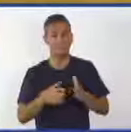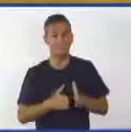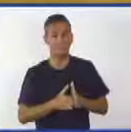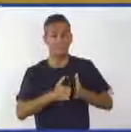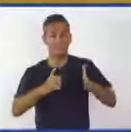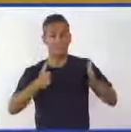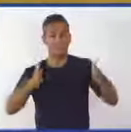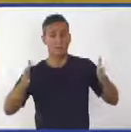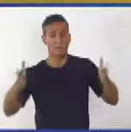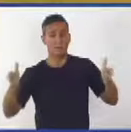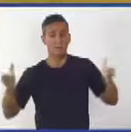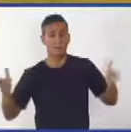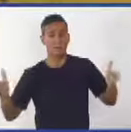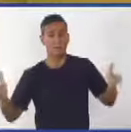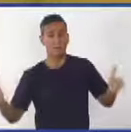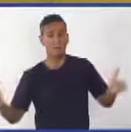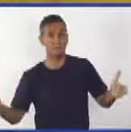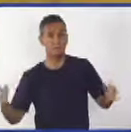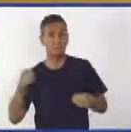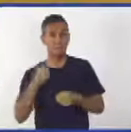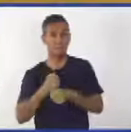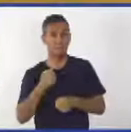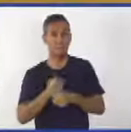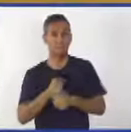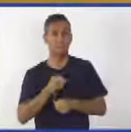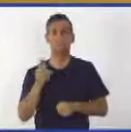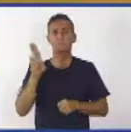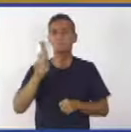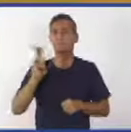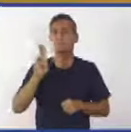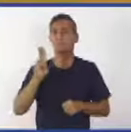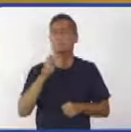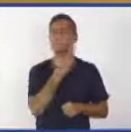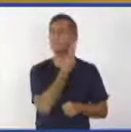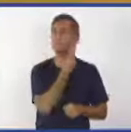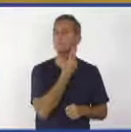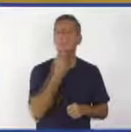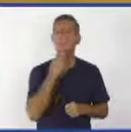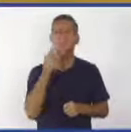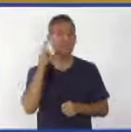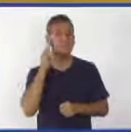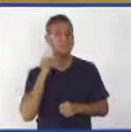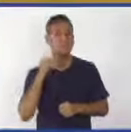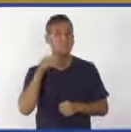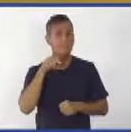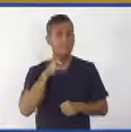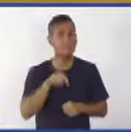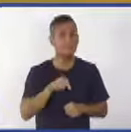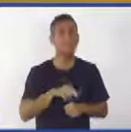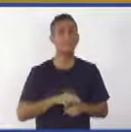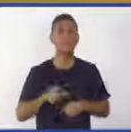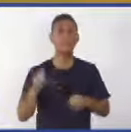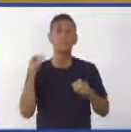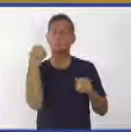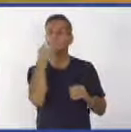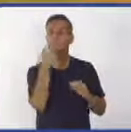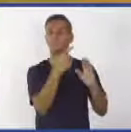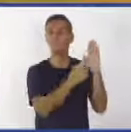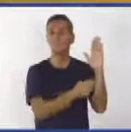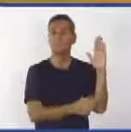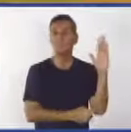amplia faena con la unidad de martín y con esta del género lírico para los